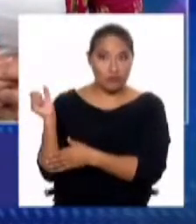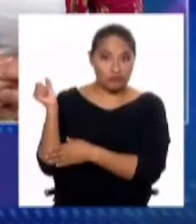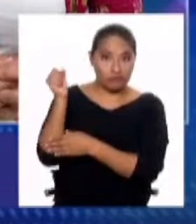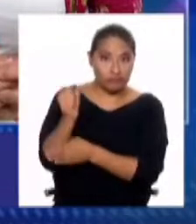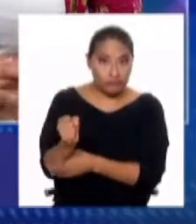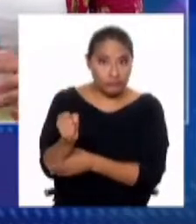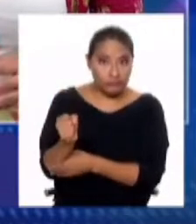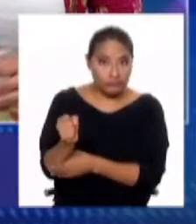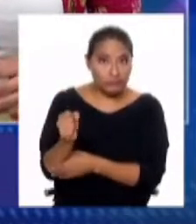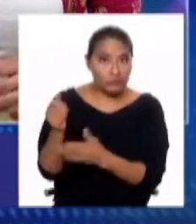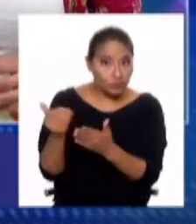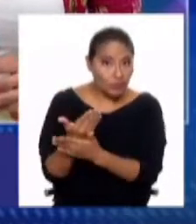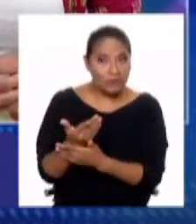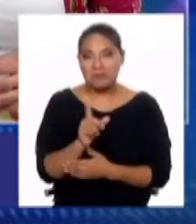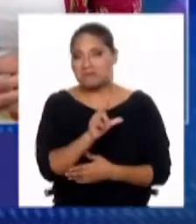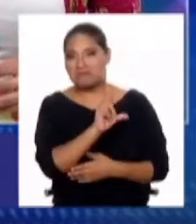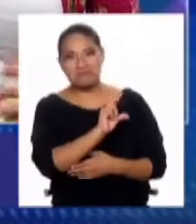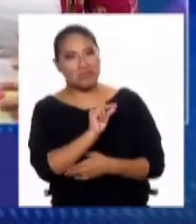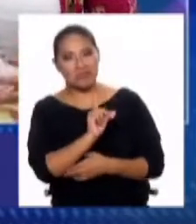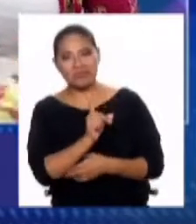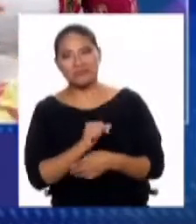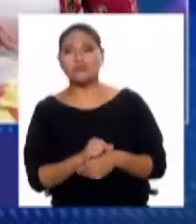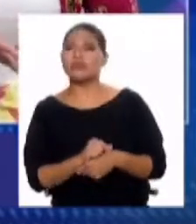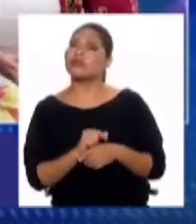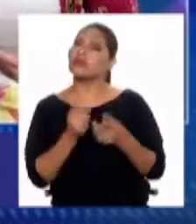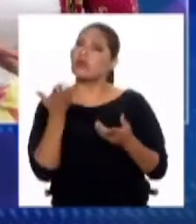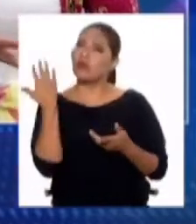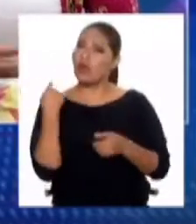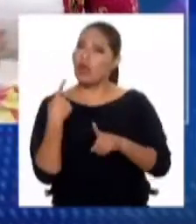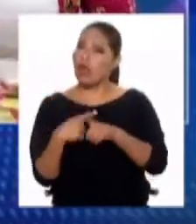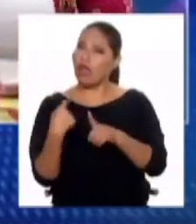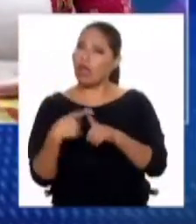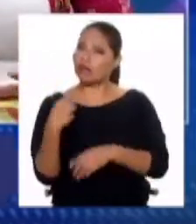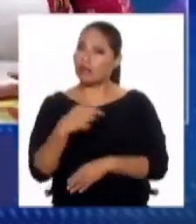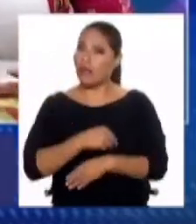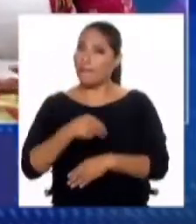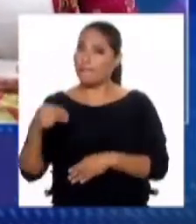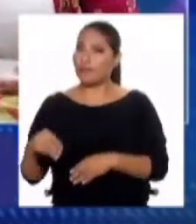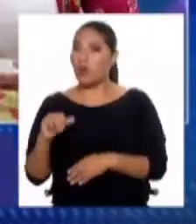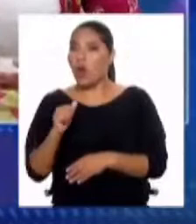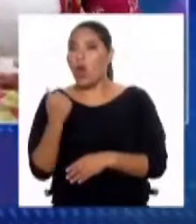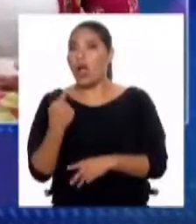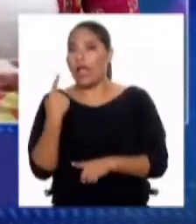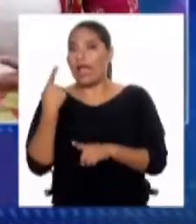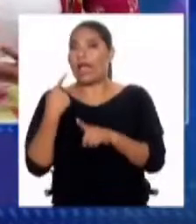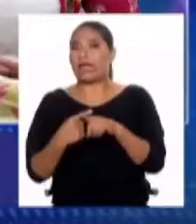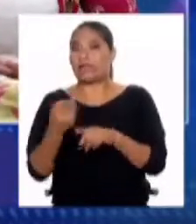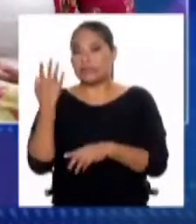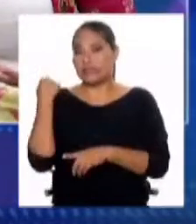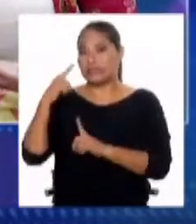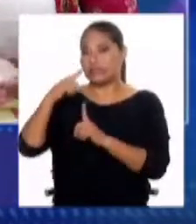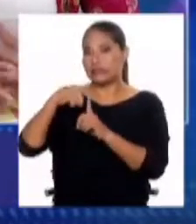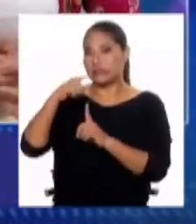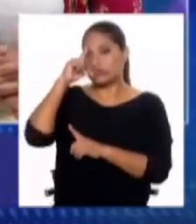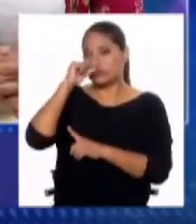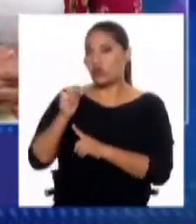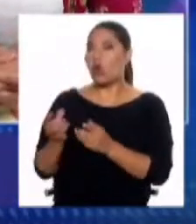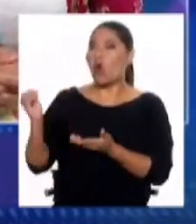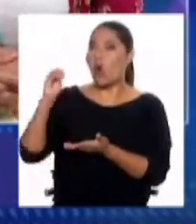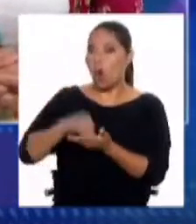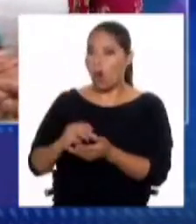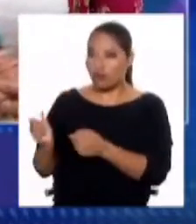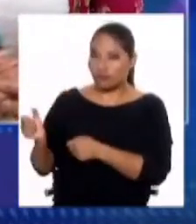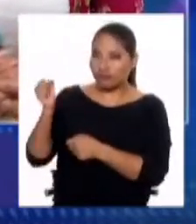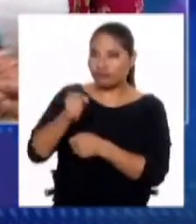No. ¿Y eso implicará, por ejemplo, que algunos ex ministros o ex funcionarios del señor Toledo puedan volver a